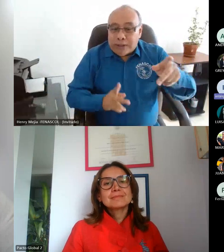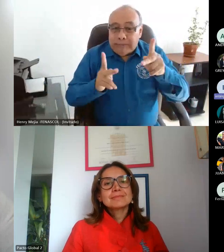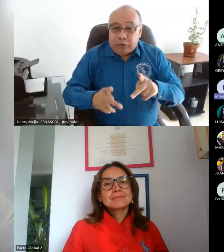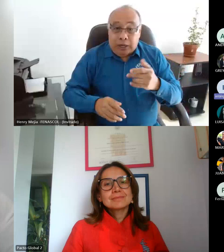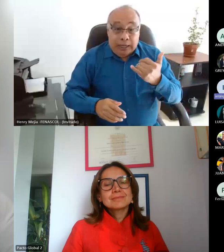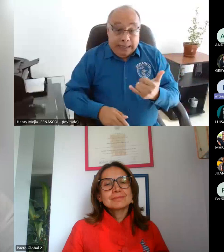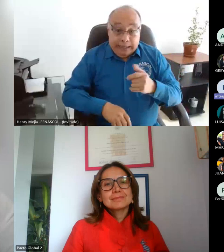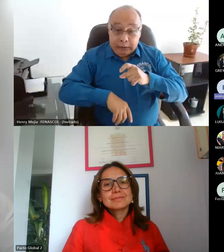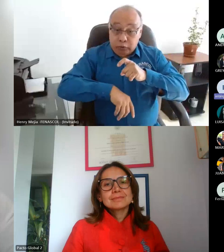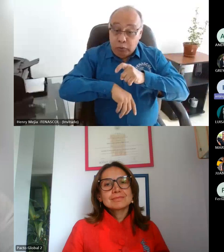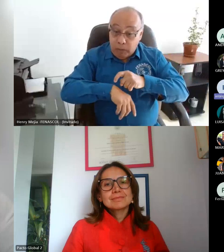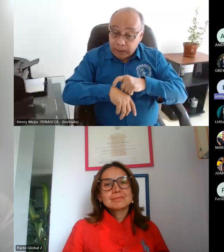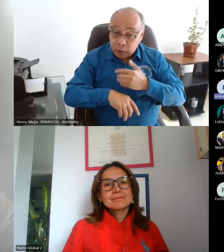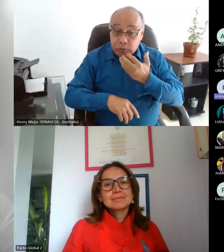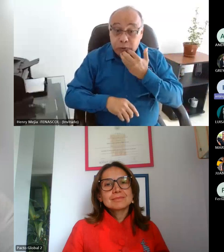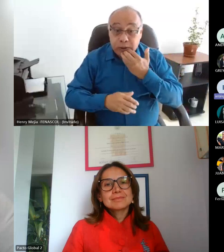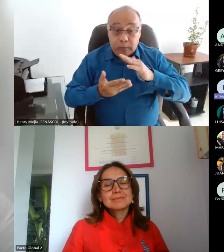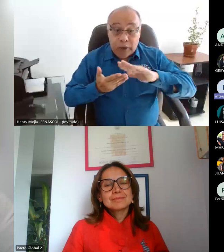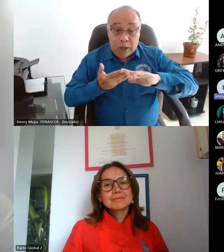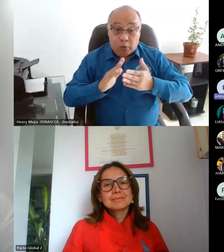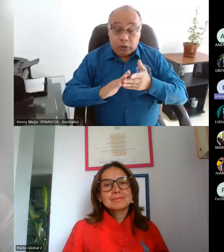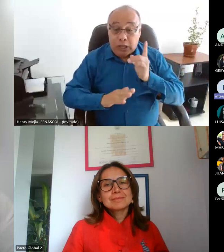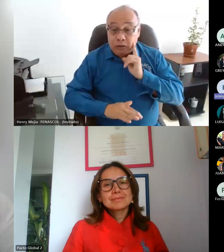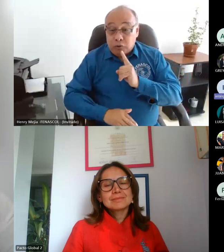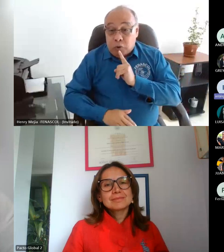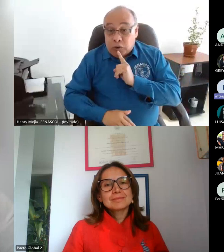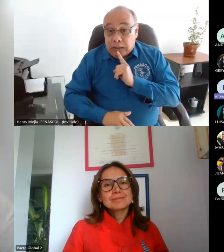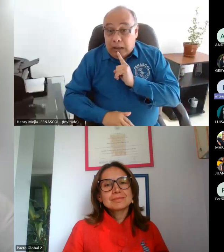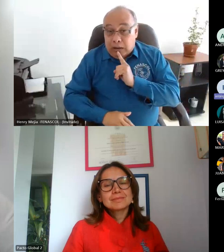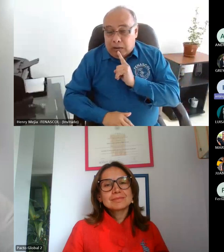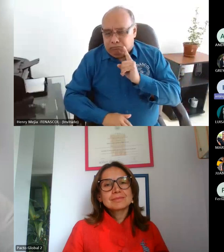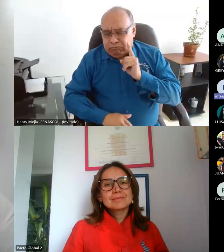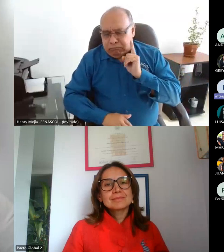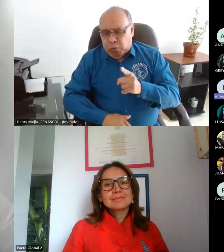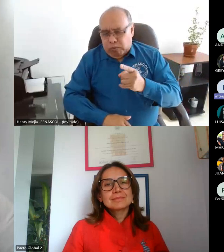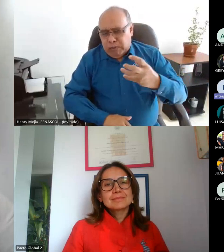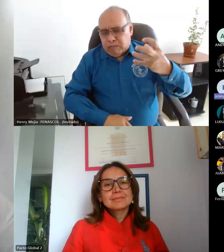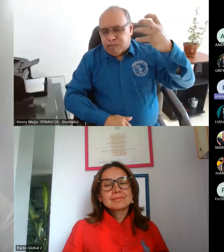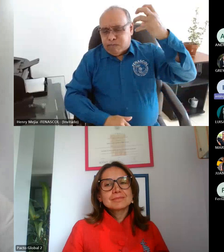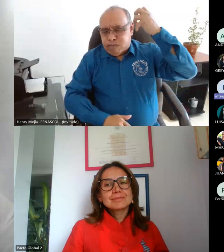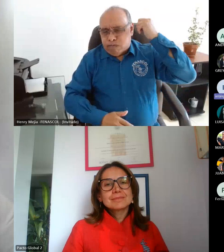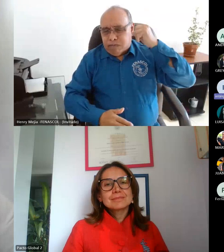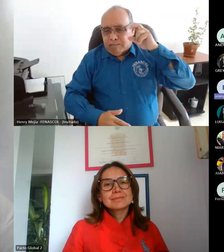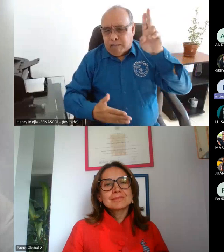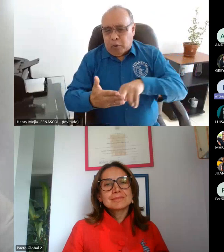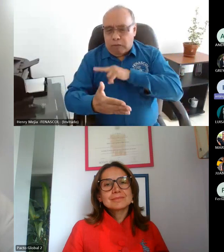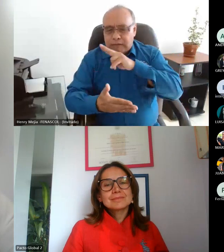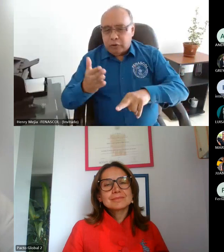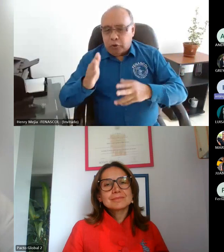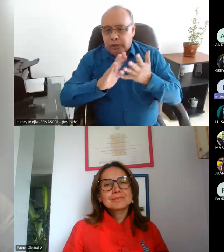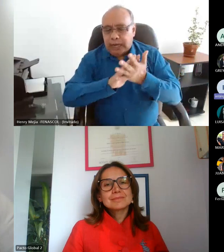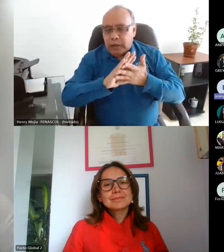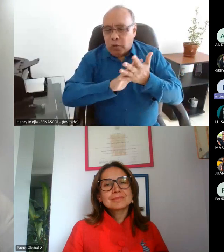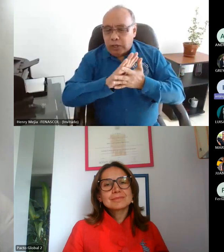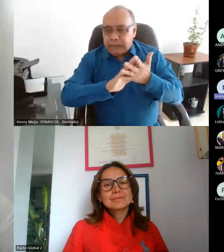partir de allí se tien queir se tiene que medir el ejercicio sí porque por ejemplo